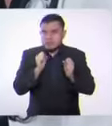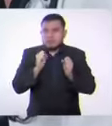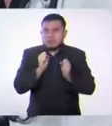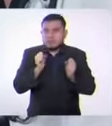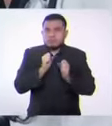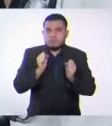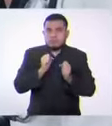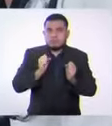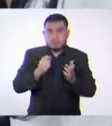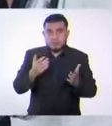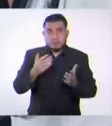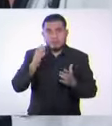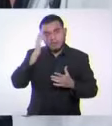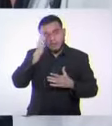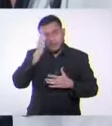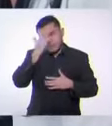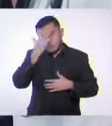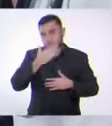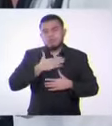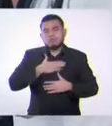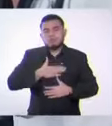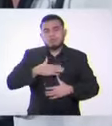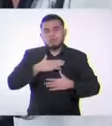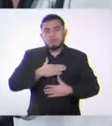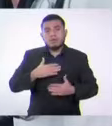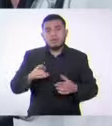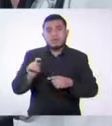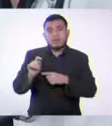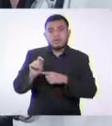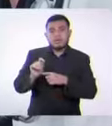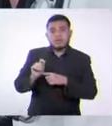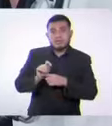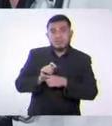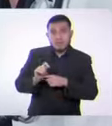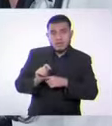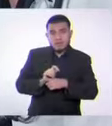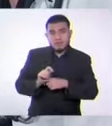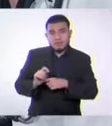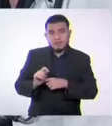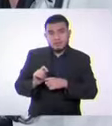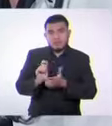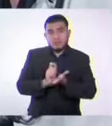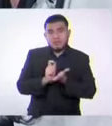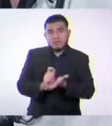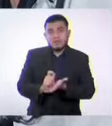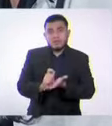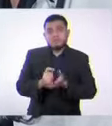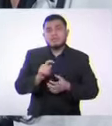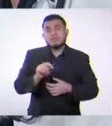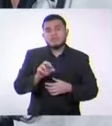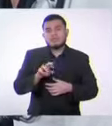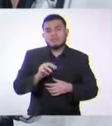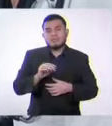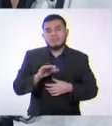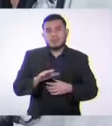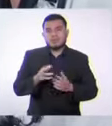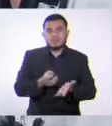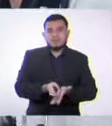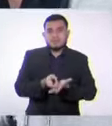Se utiliza en las terapias térmicas de rehabilitación.